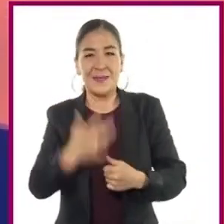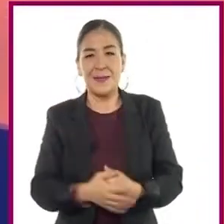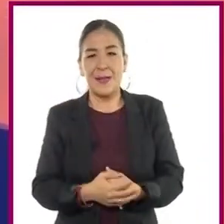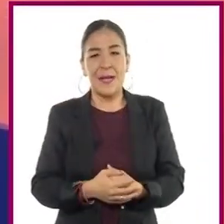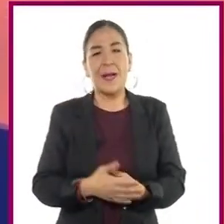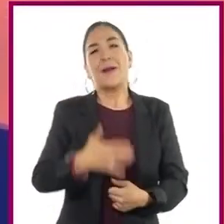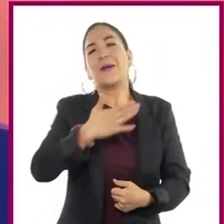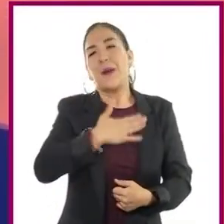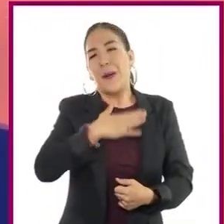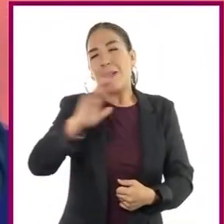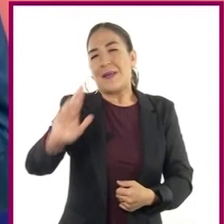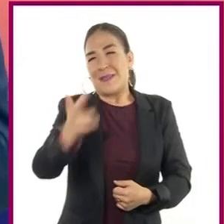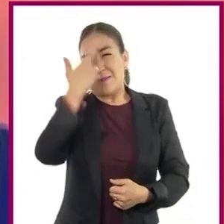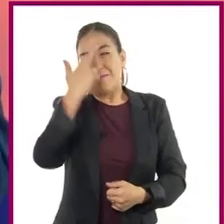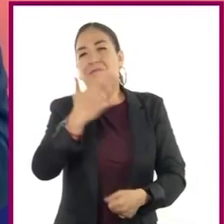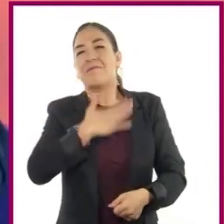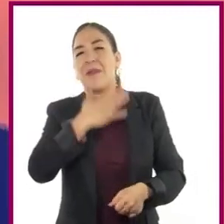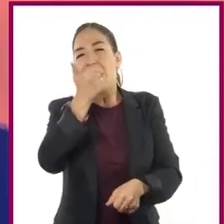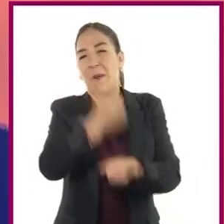hizo recordar a mi abuelo,